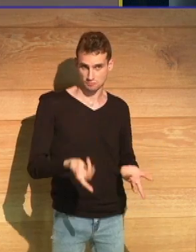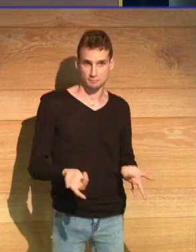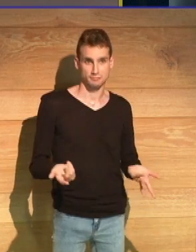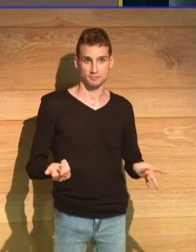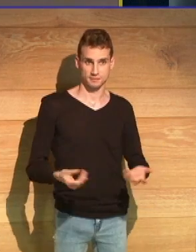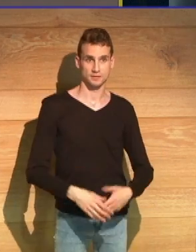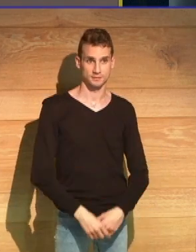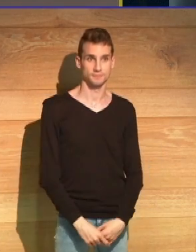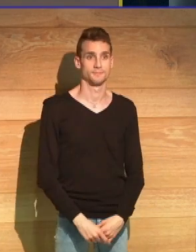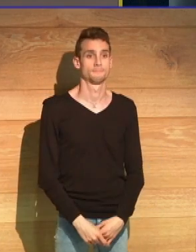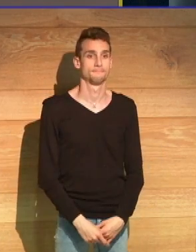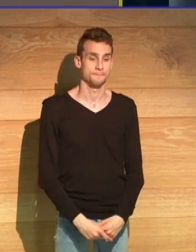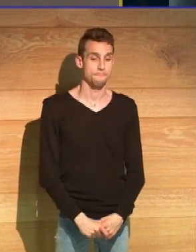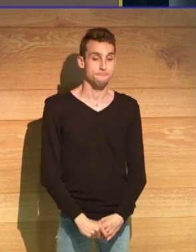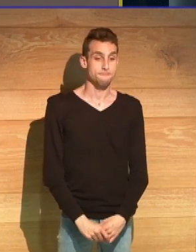principales tan